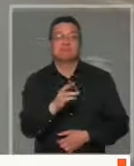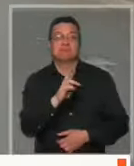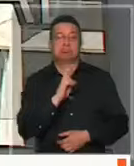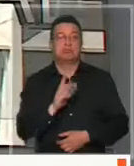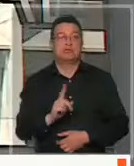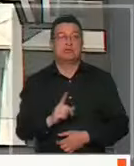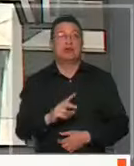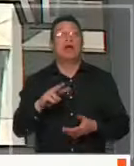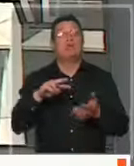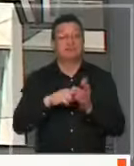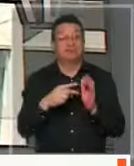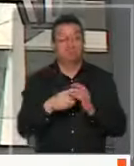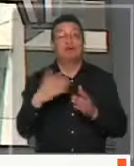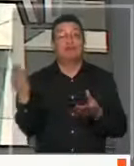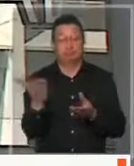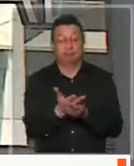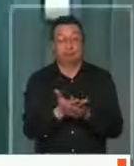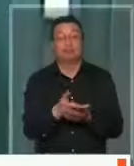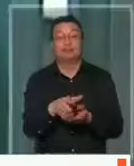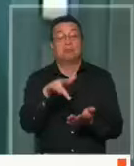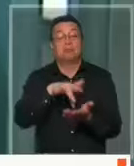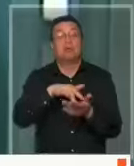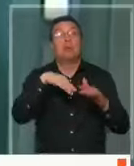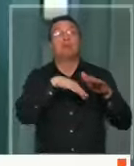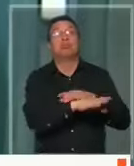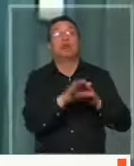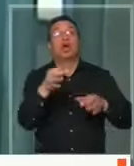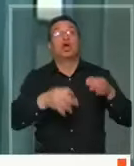Polémica causa el cuaderno administrativo archivado en la